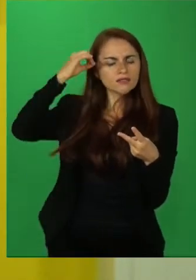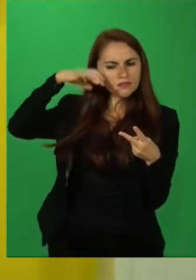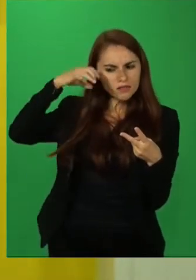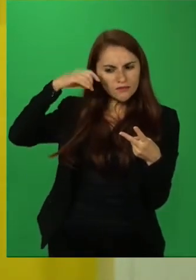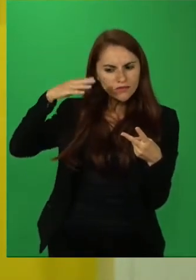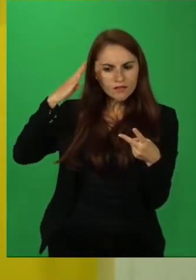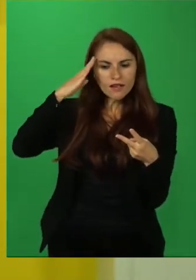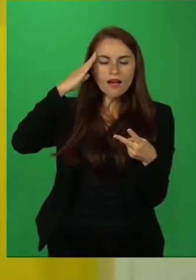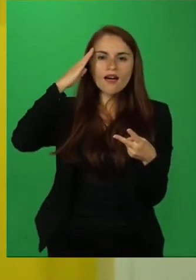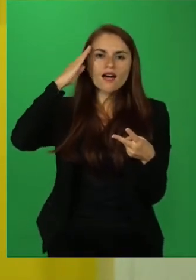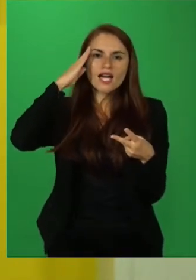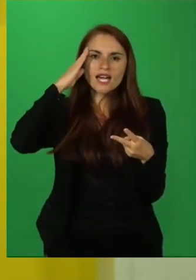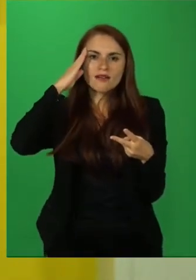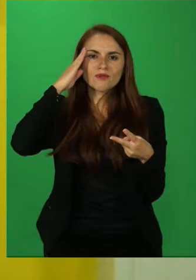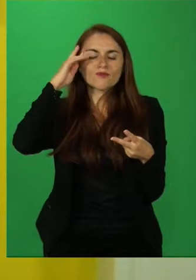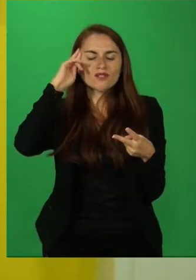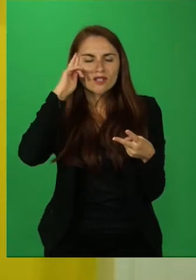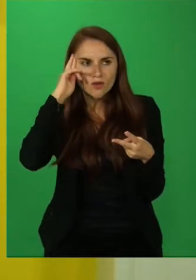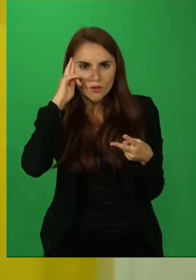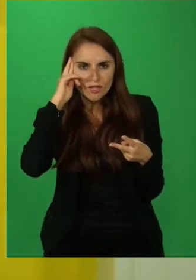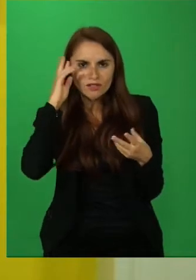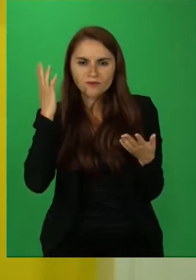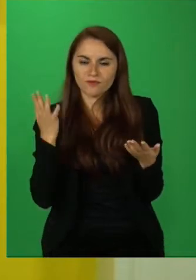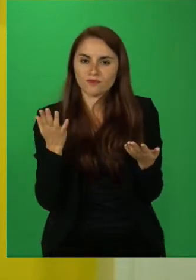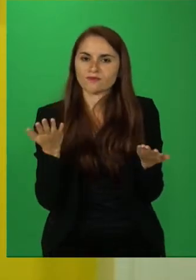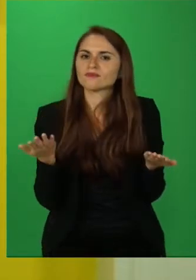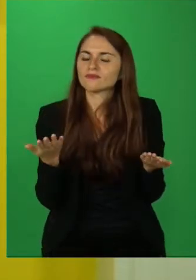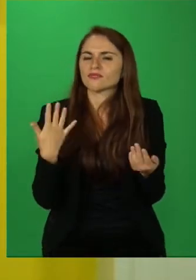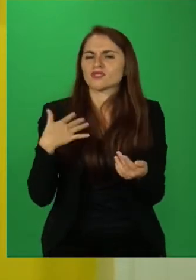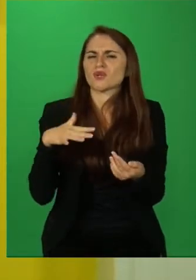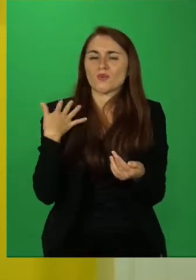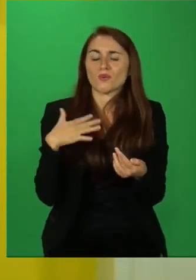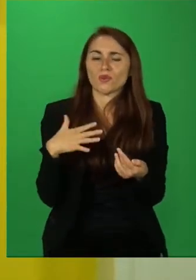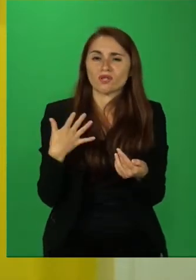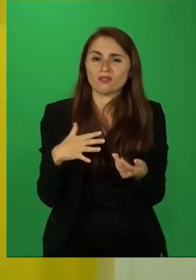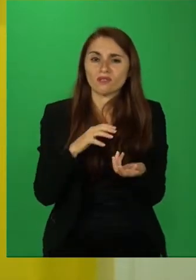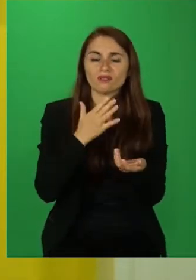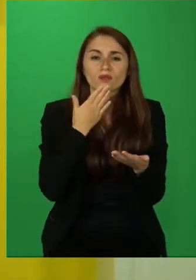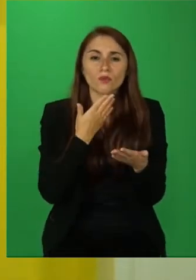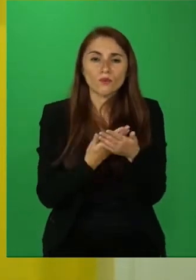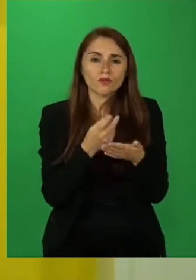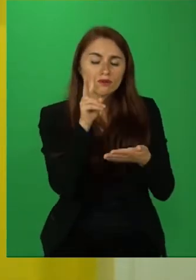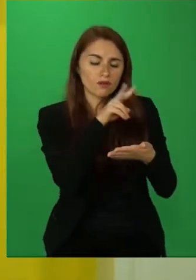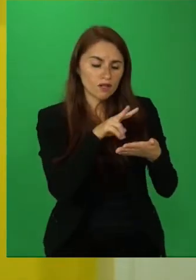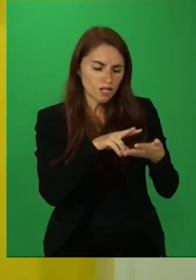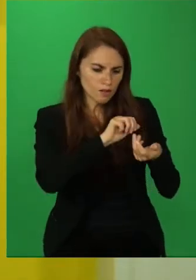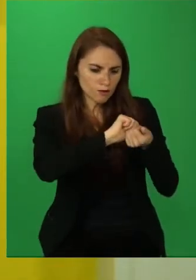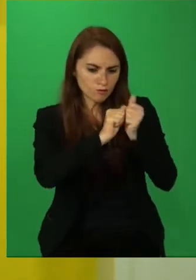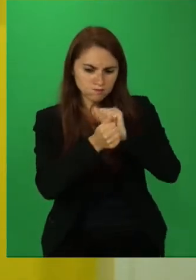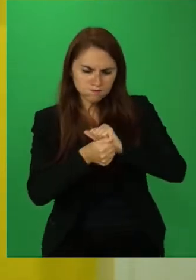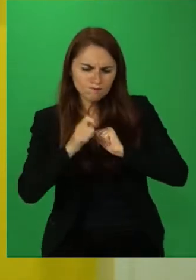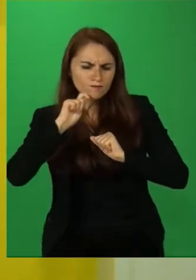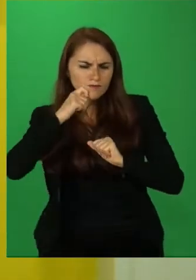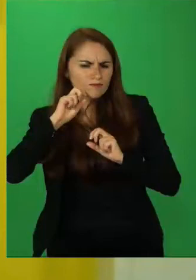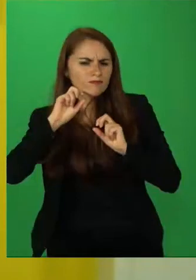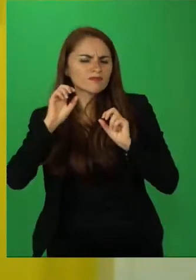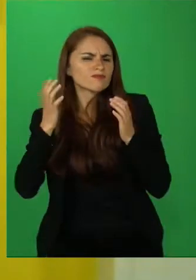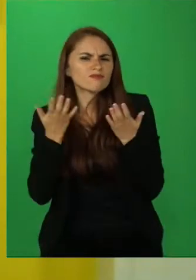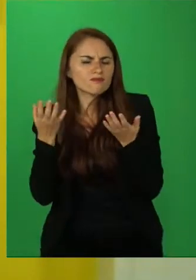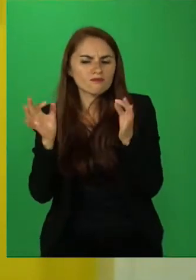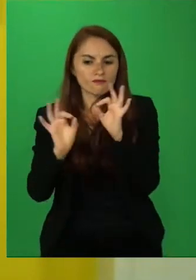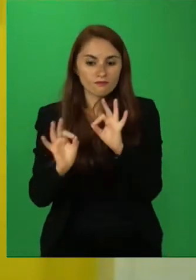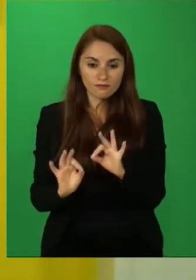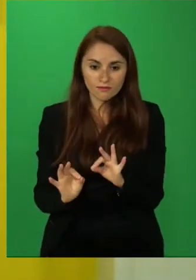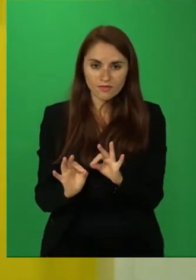tema. En la interpretación, niños, es muy importante que eches a andar todo lo que sabes